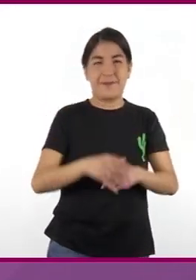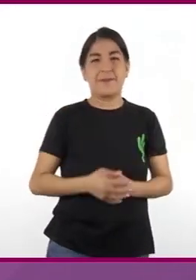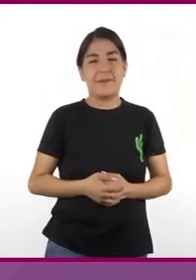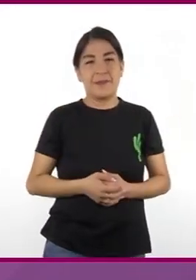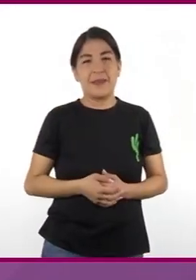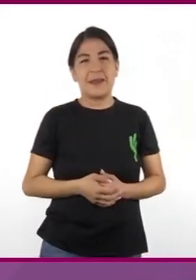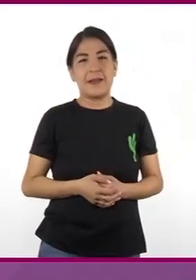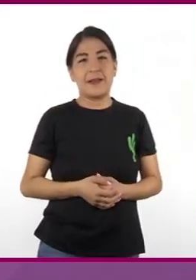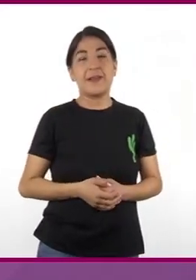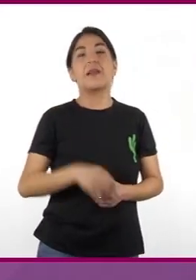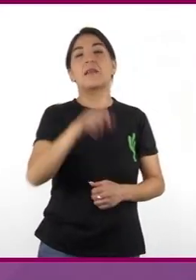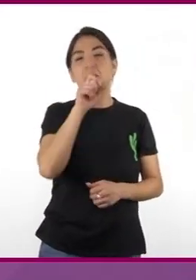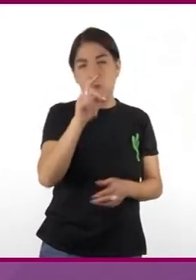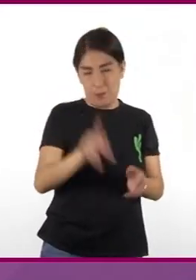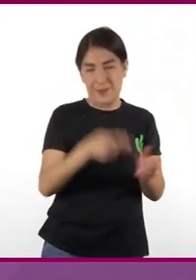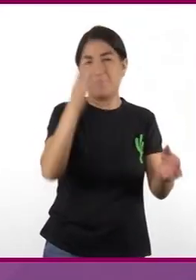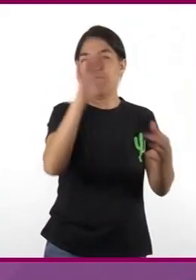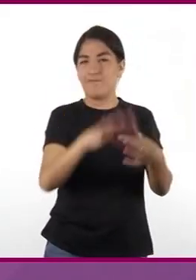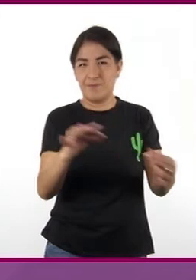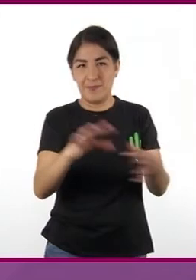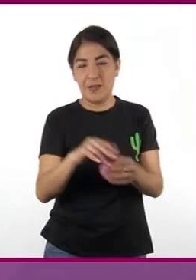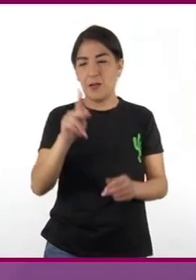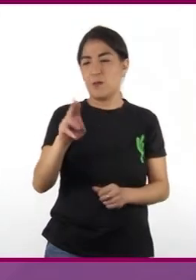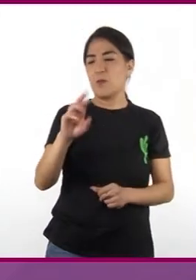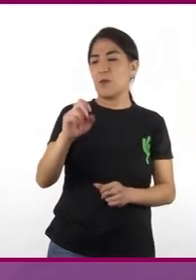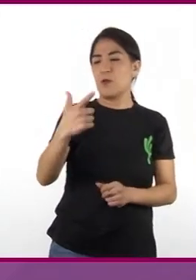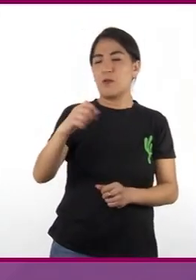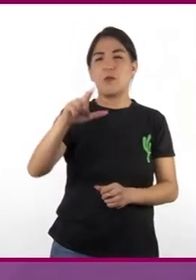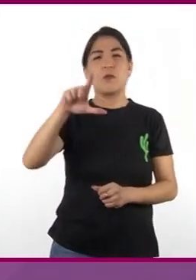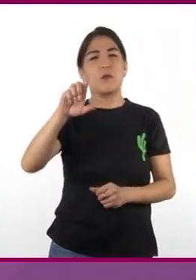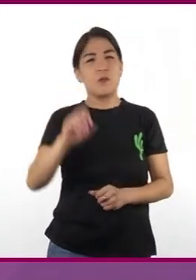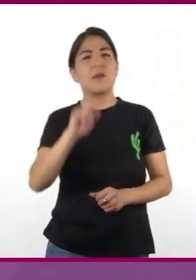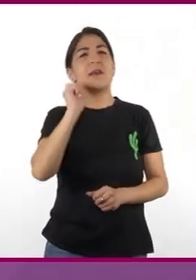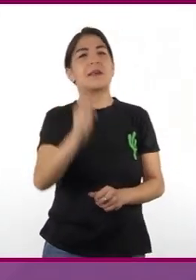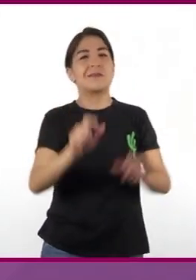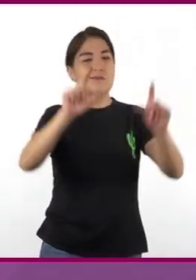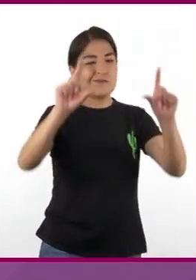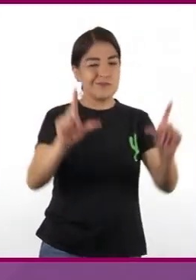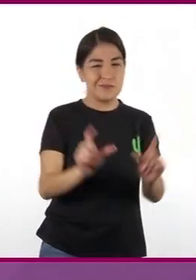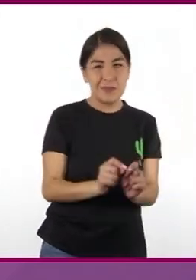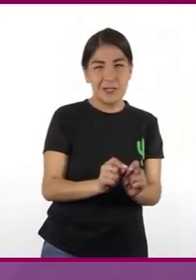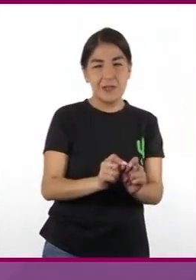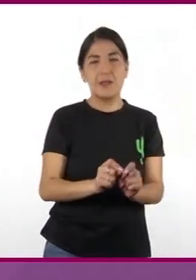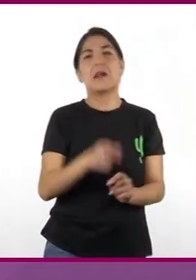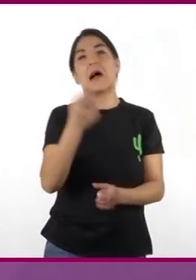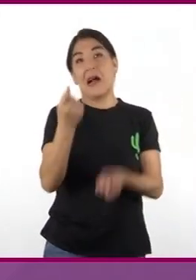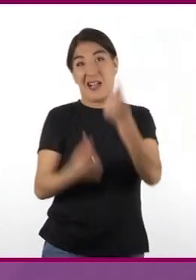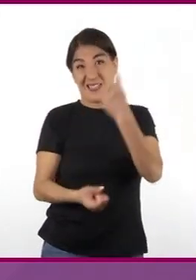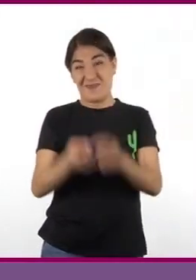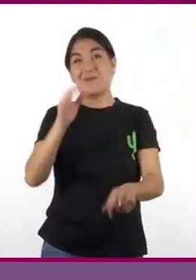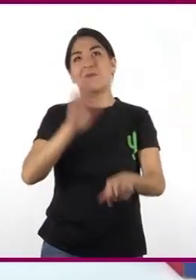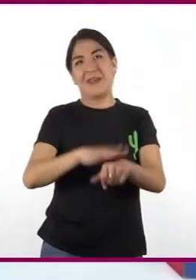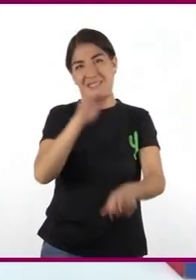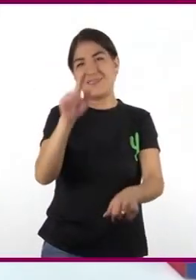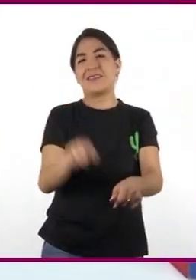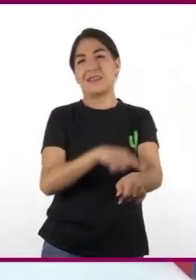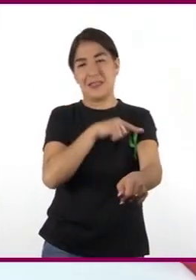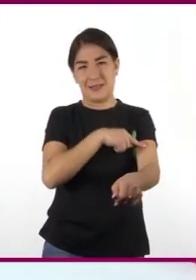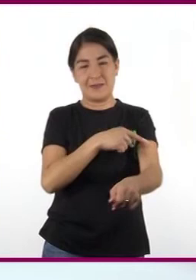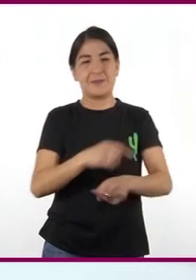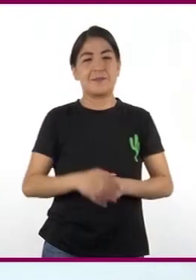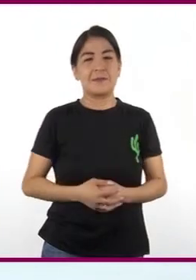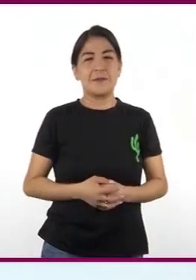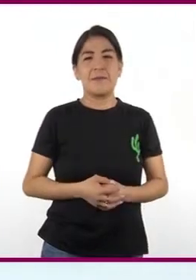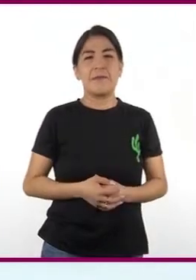los prólogos se caracterizan por su brevedad, aunque hay algunos que son realmente extensos. Y